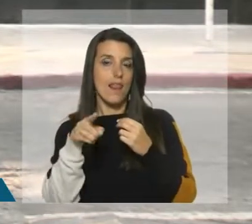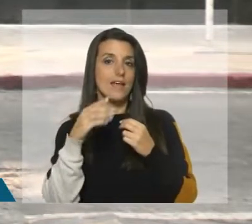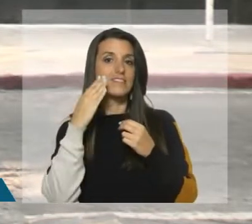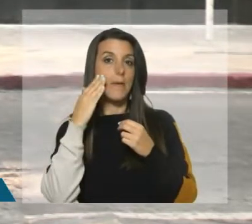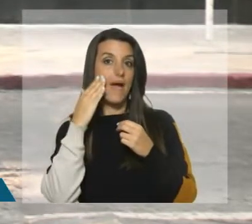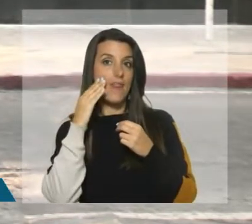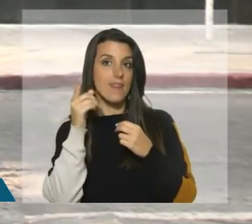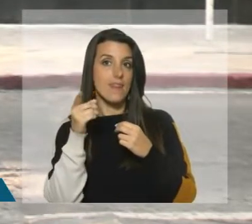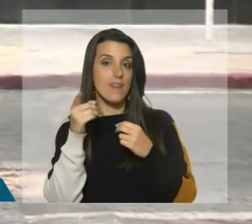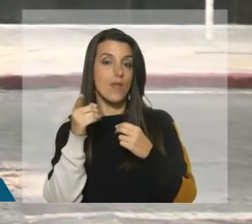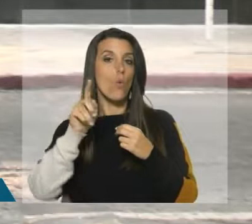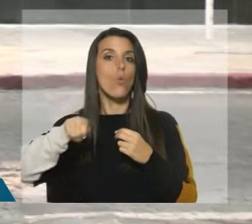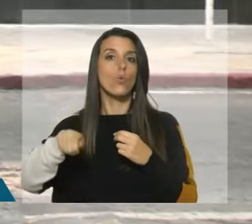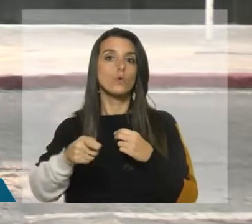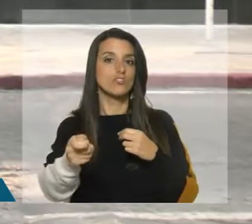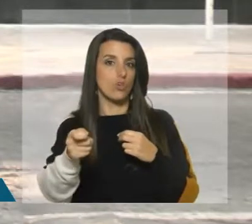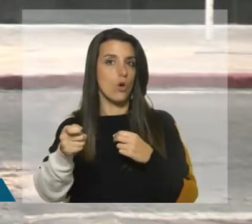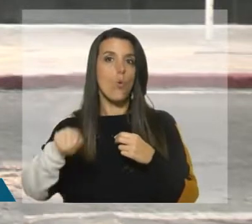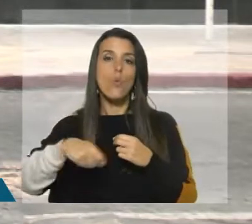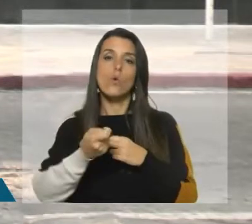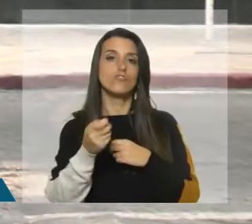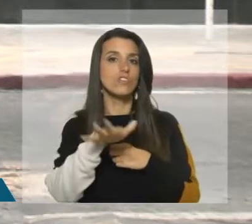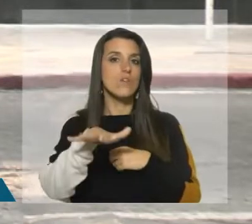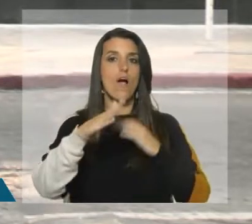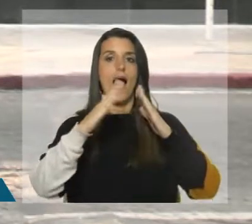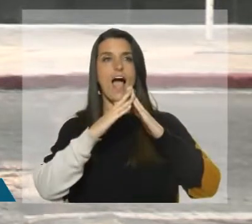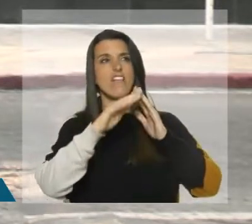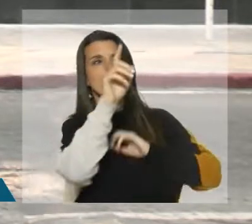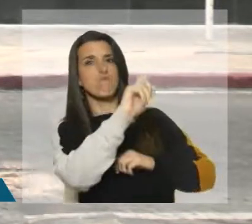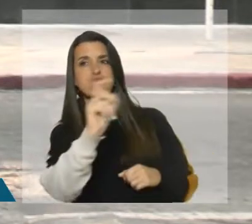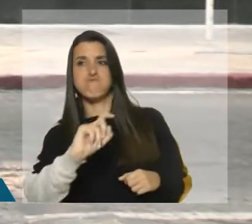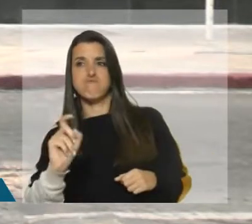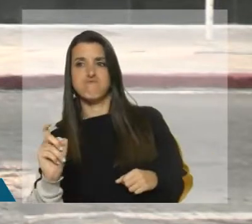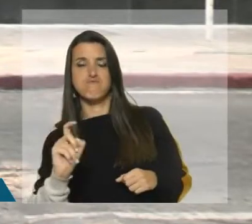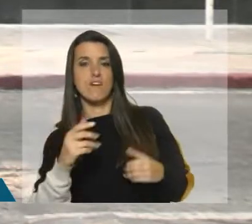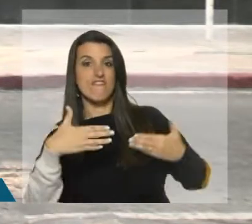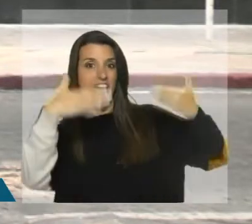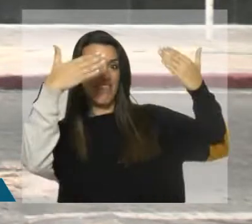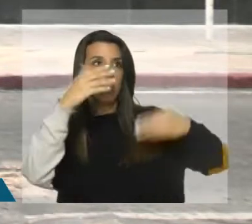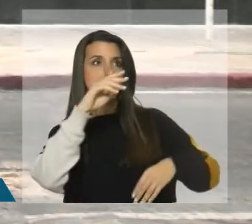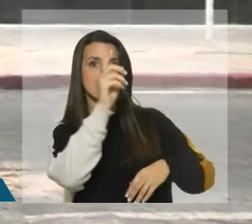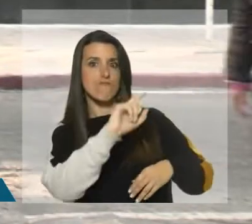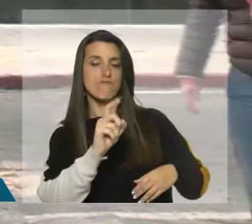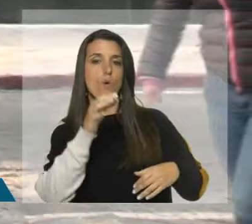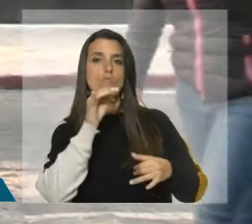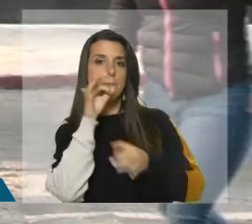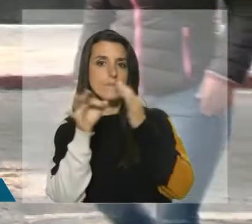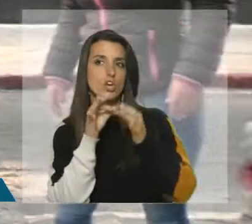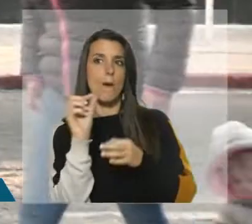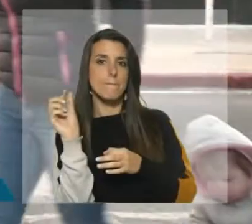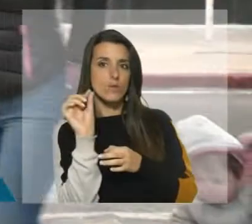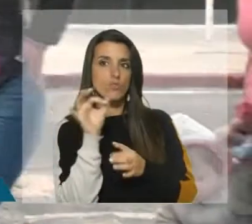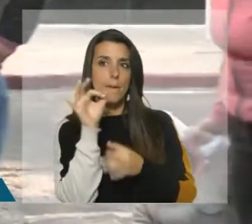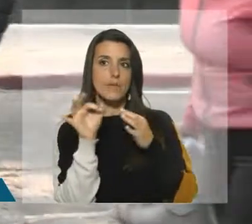alguna manera judicial su caso, este caso de vandalización de la fachada de su casa. Se pronunció sobre este tema hace unos minutos